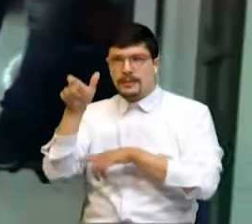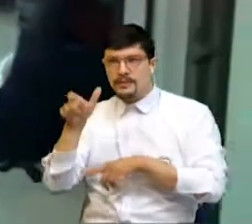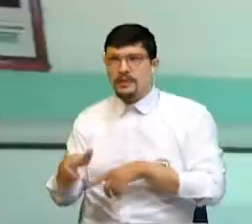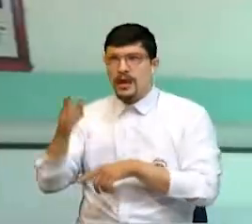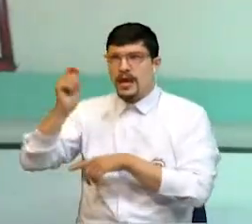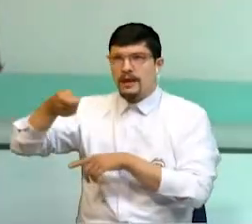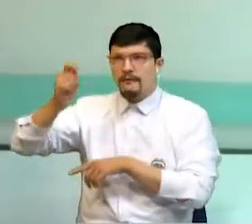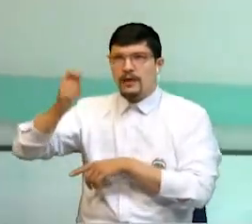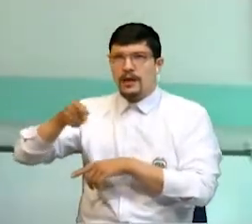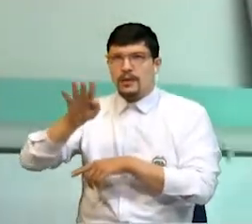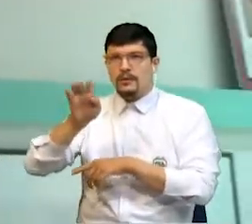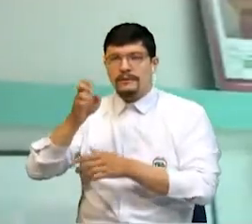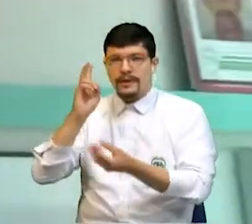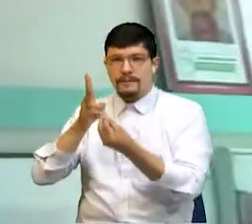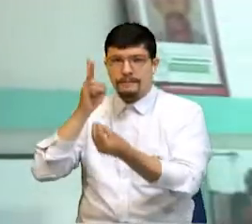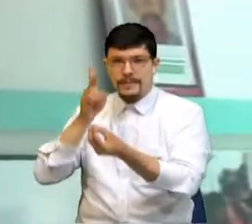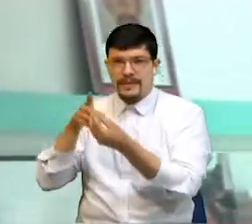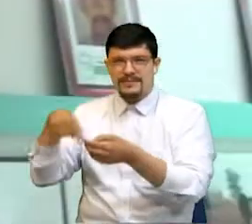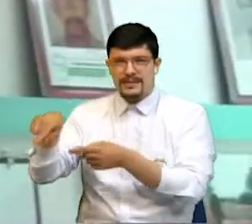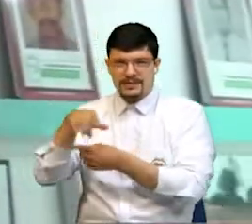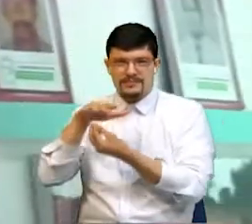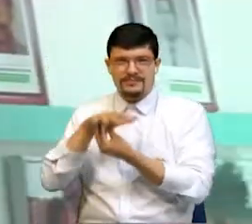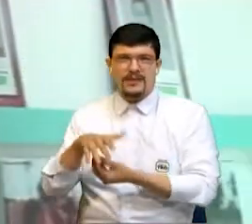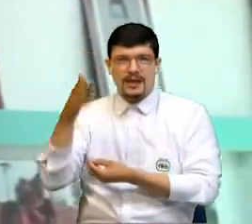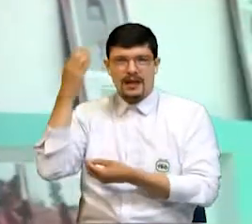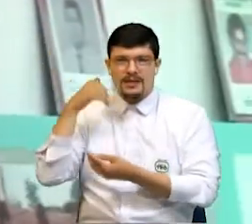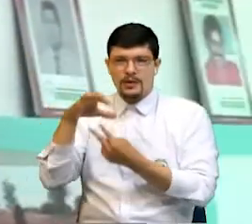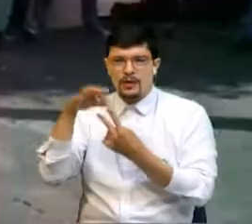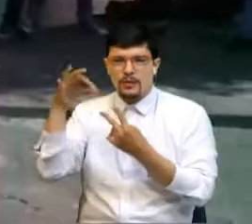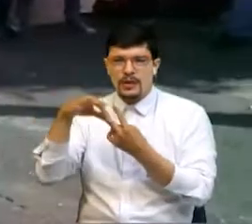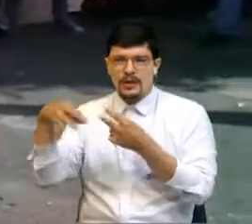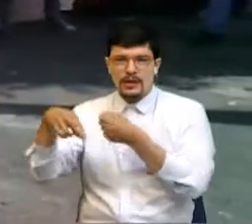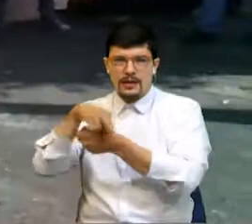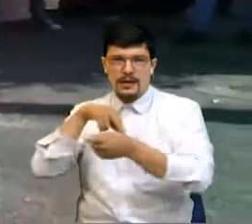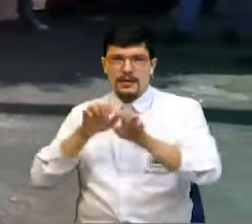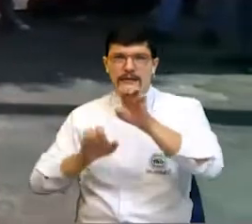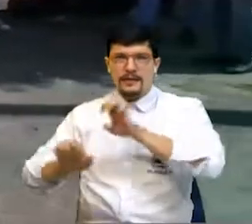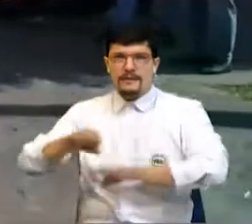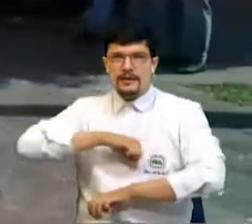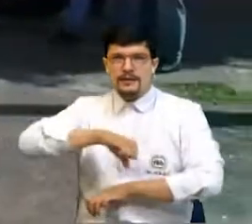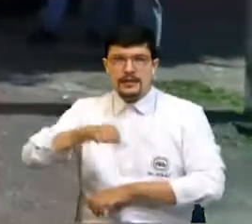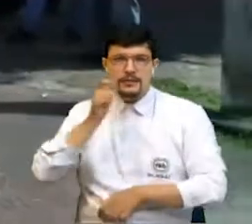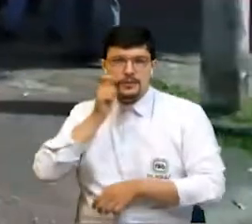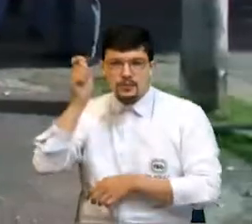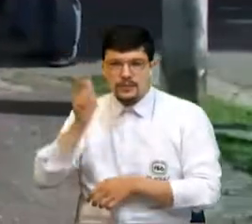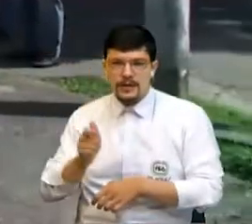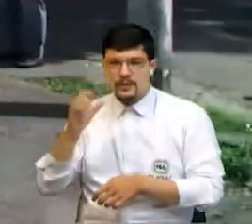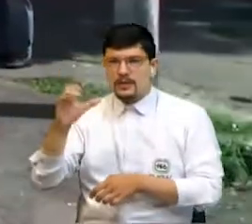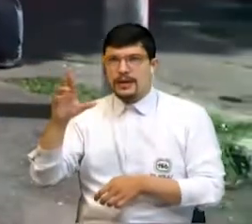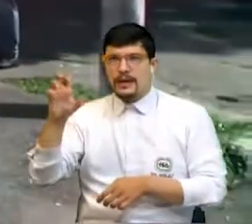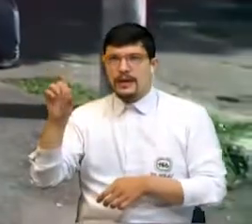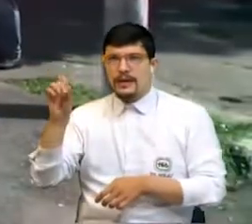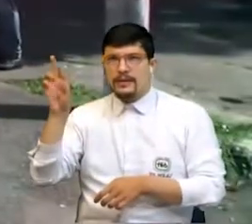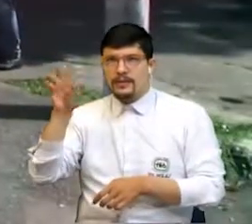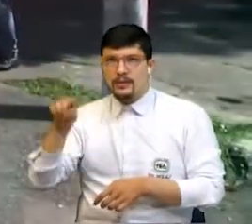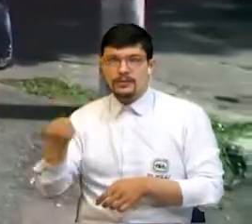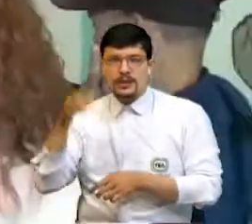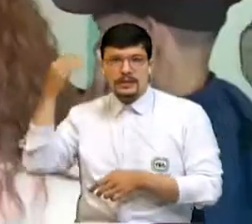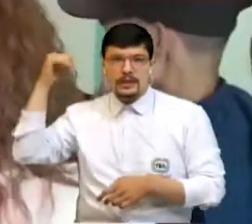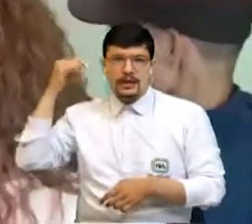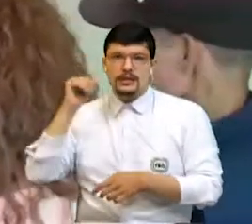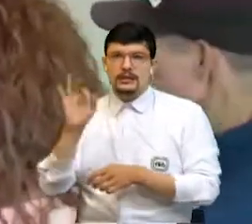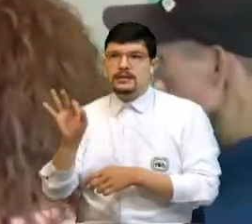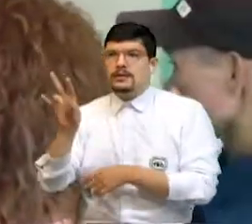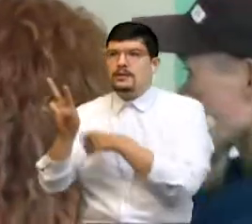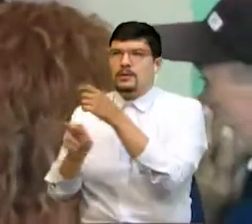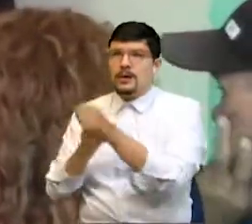parte de las 9 víctimas de la represión contra la Corporación Regional para la Defensa de los Derechos Humanos Credos, que cumple 32 años de historia y